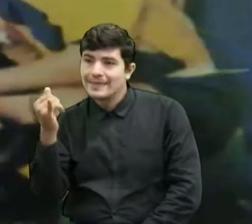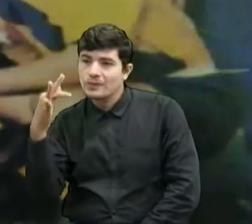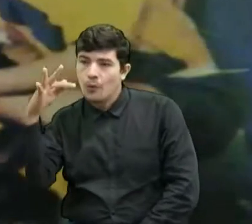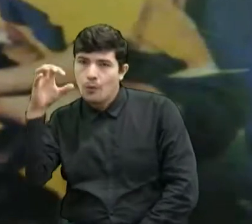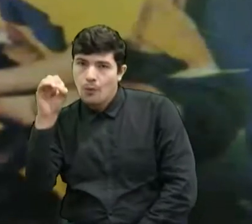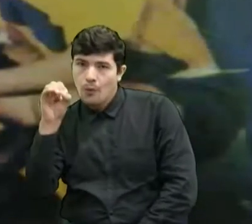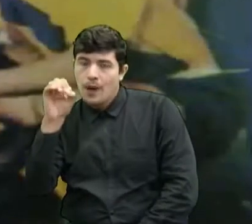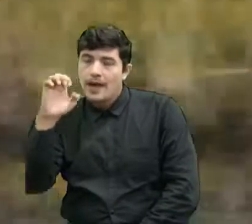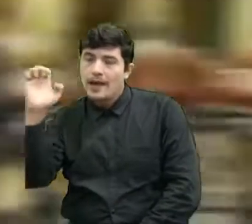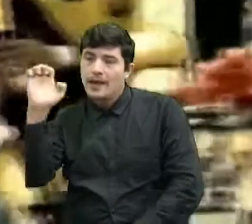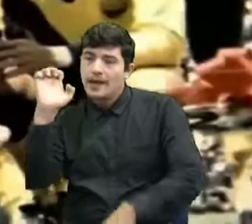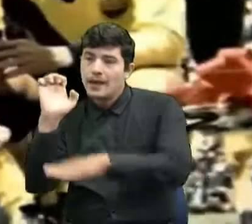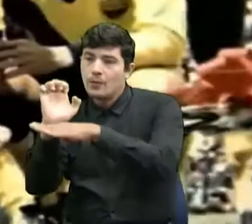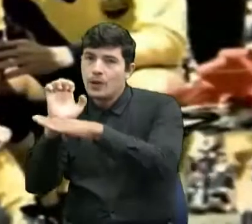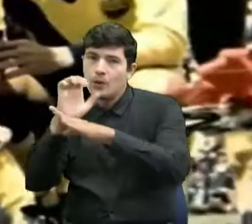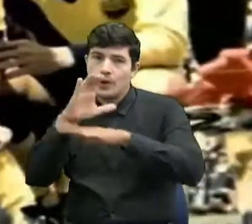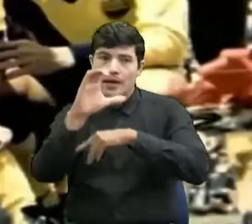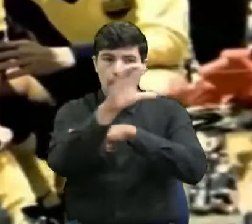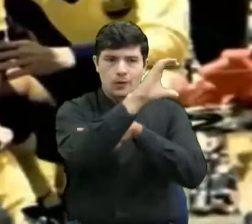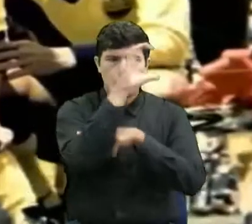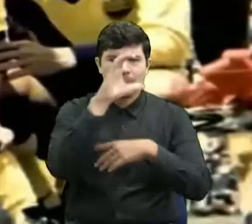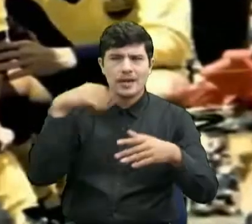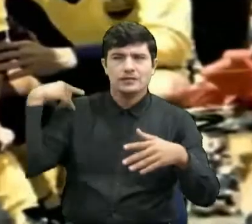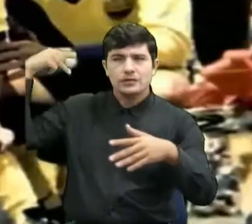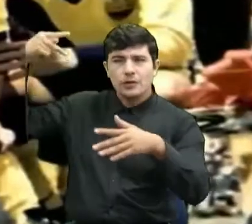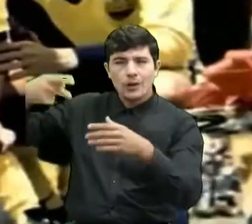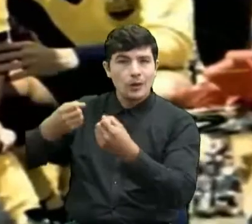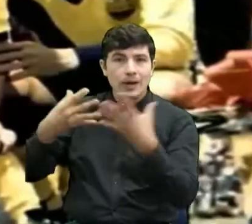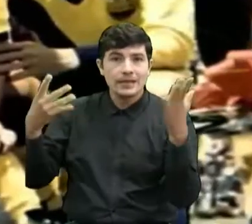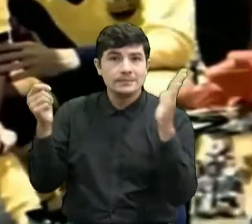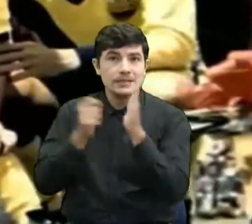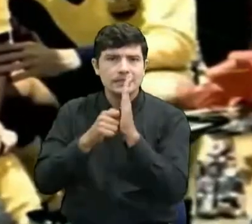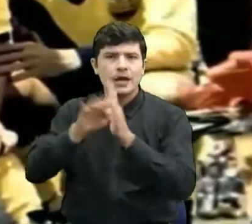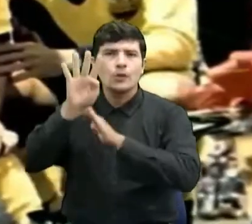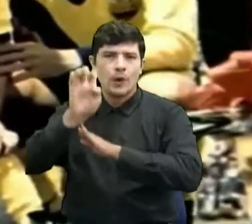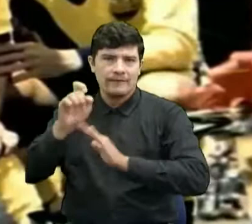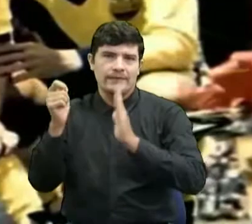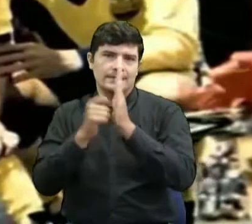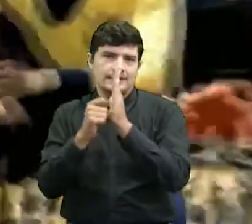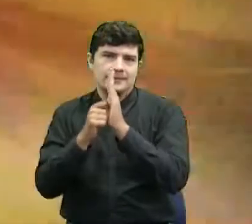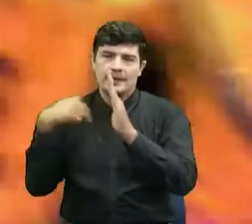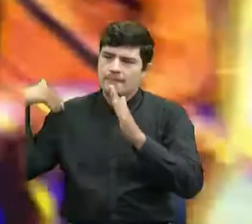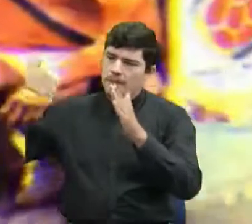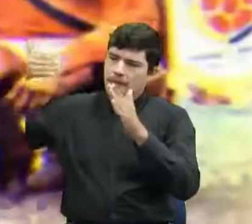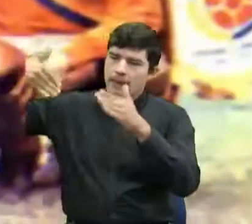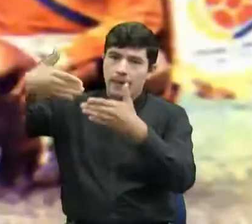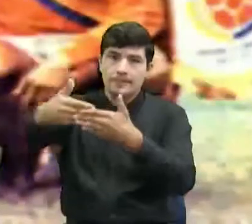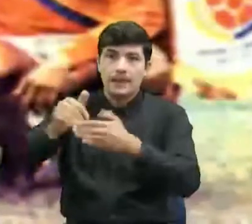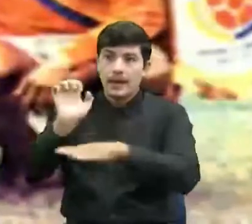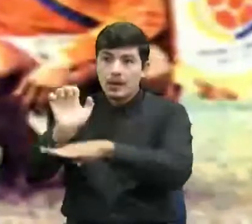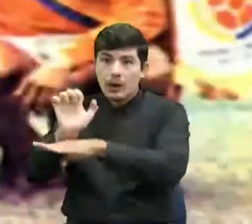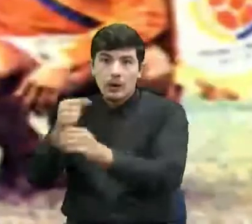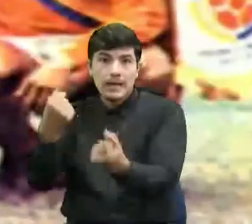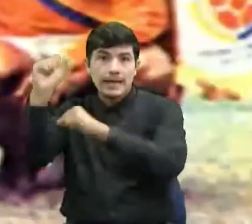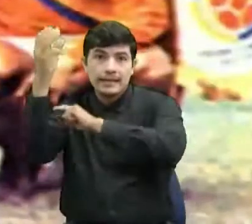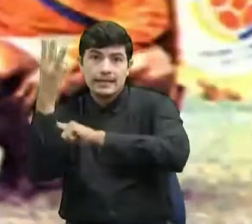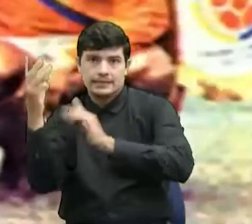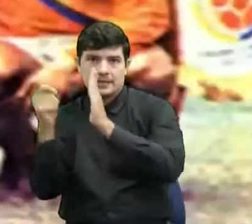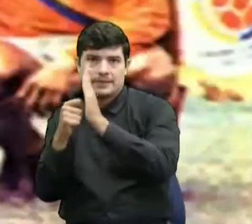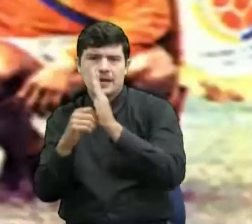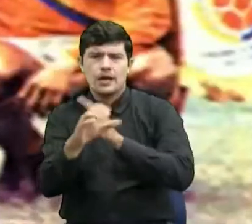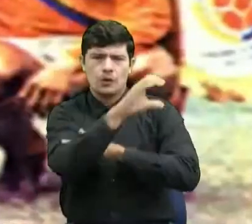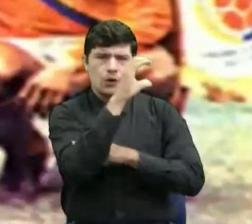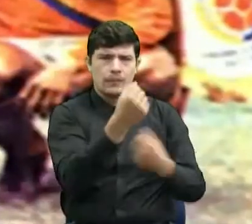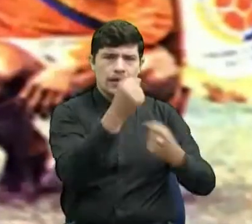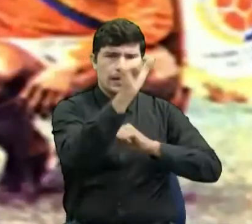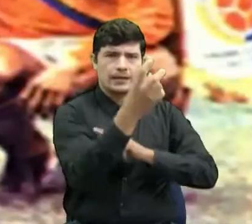Colombia benefician a los locales. Se han medido en 9 oportunidades. La selección de Ecuador ganó 3 encuentros,